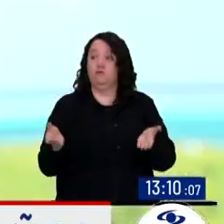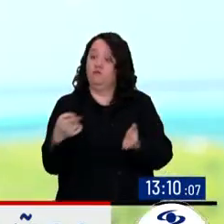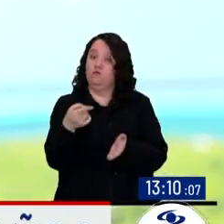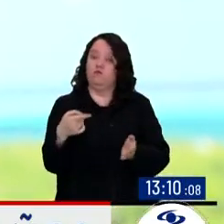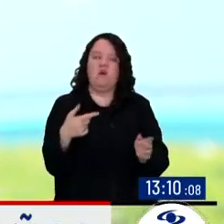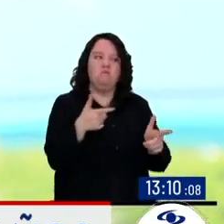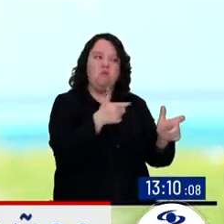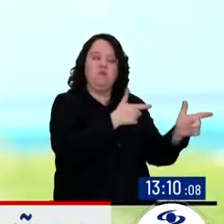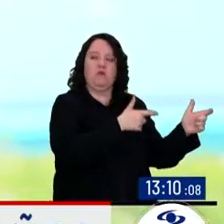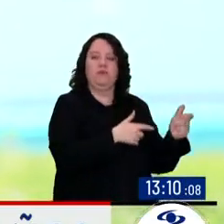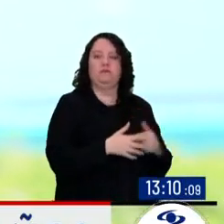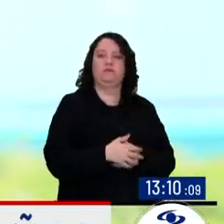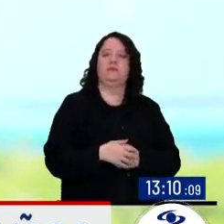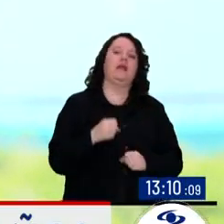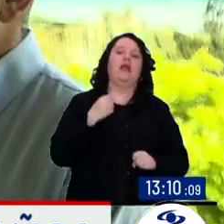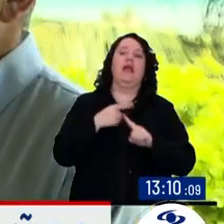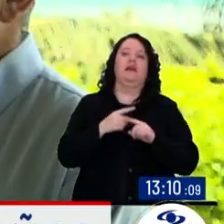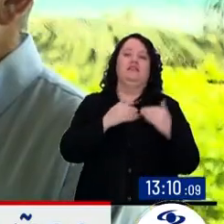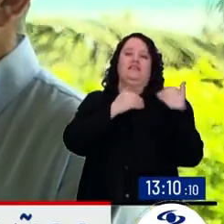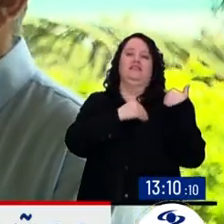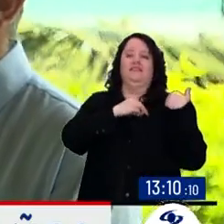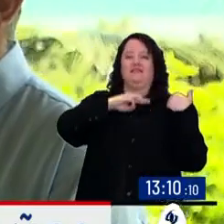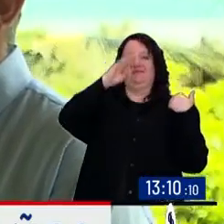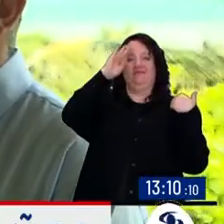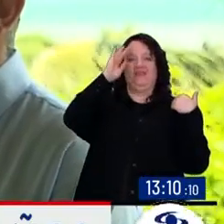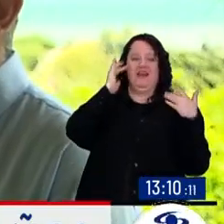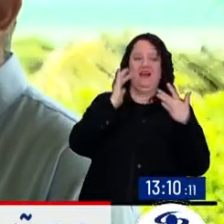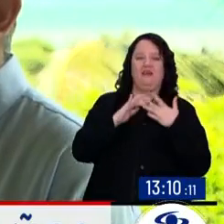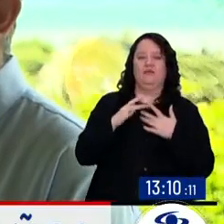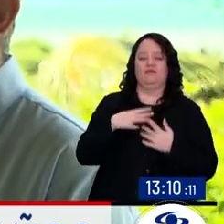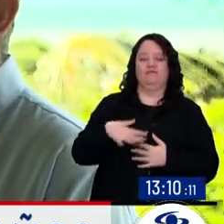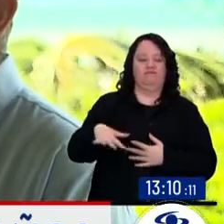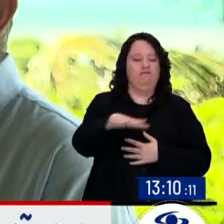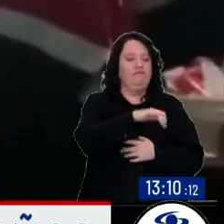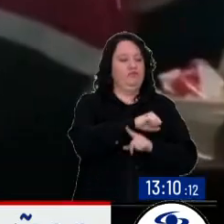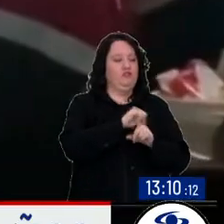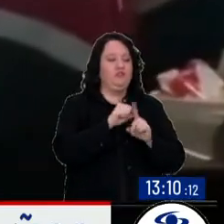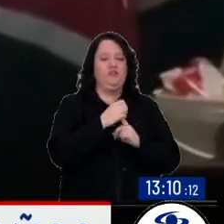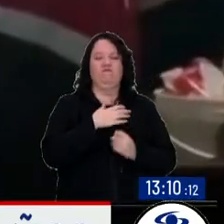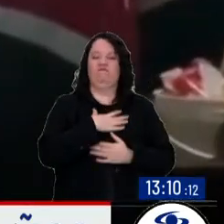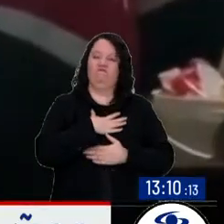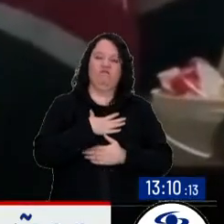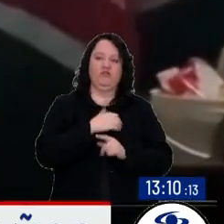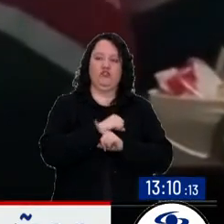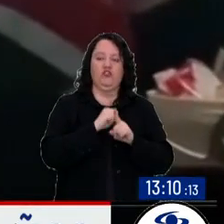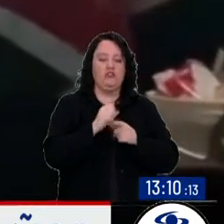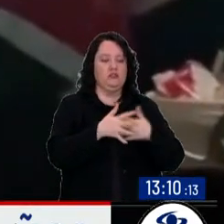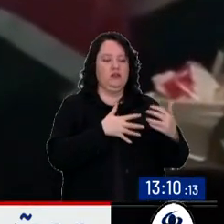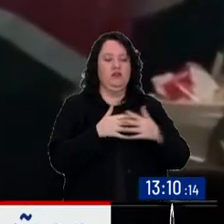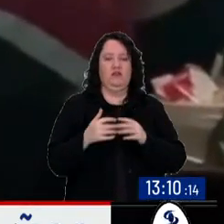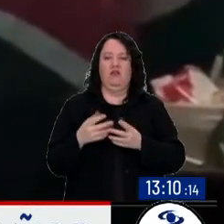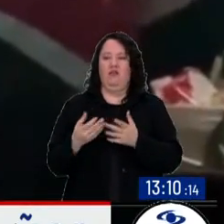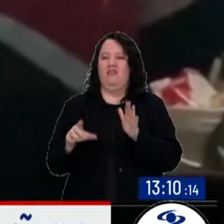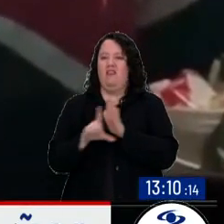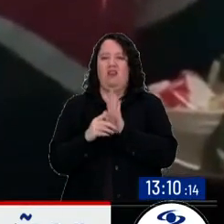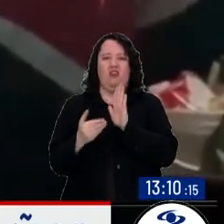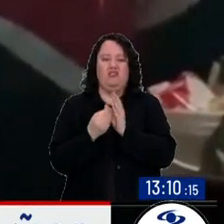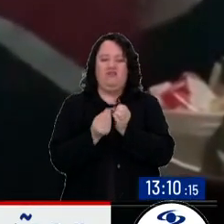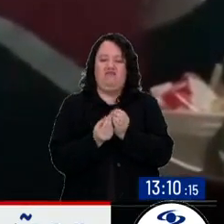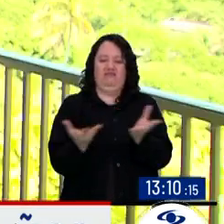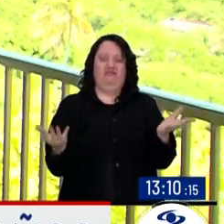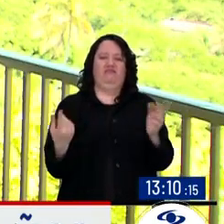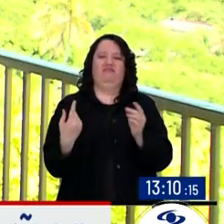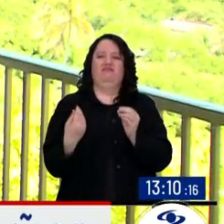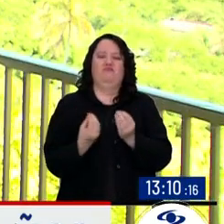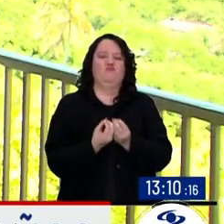instrumentalizados. El excomisario James dice con tristeza que la sociedad de San Andrés se ha visto permeada por muchos delitos.